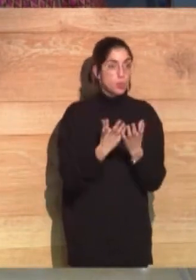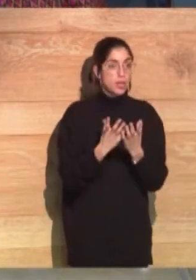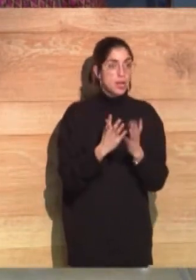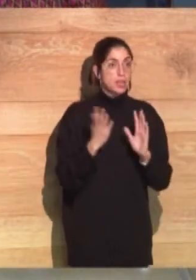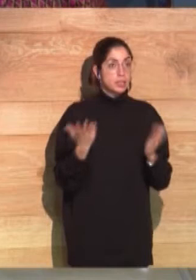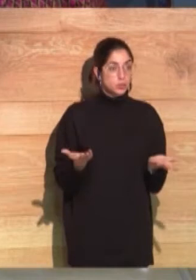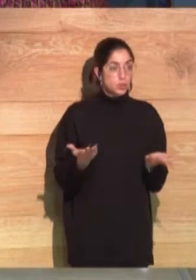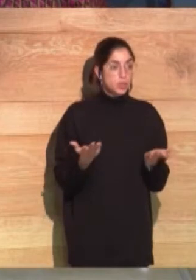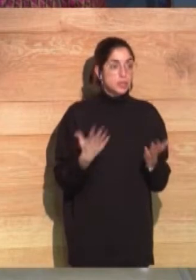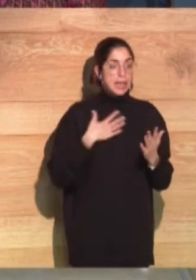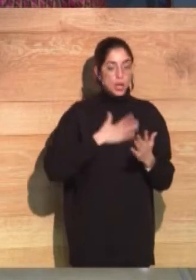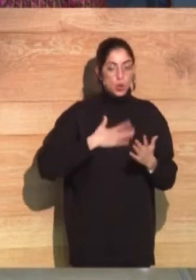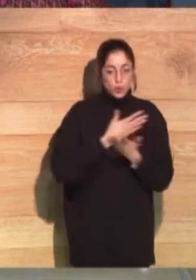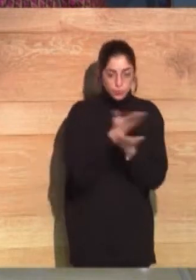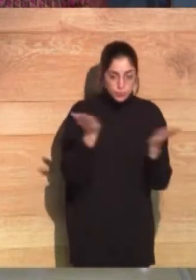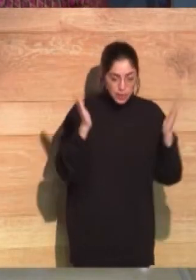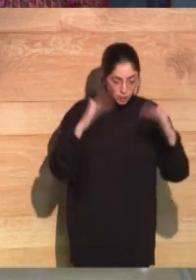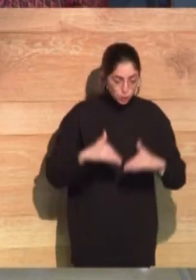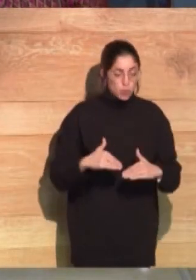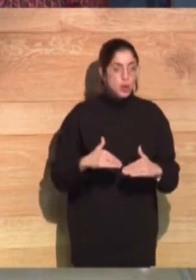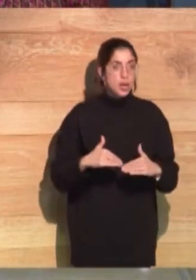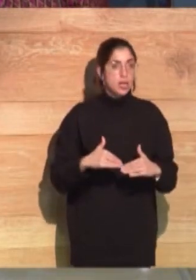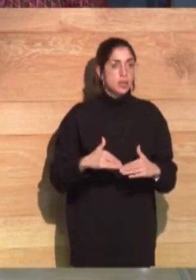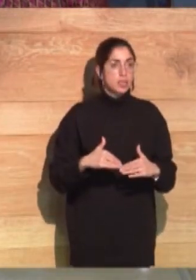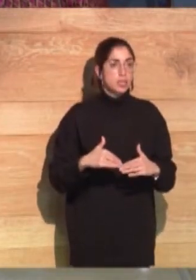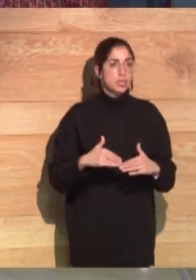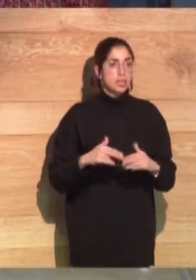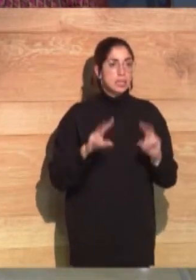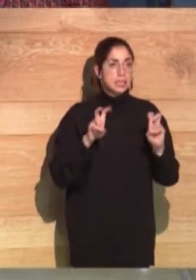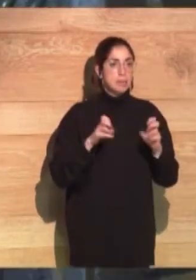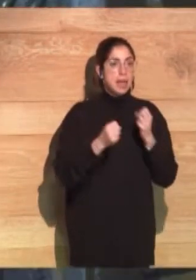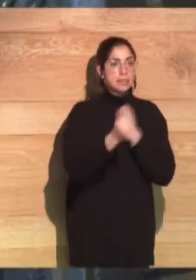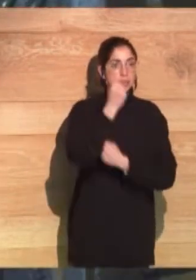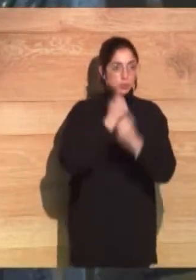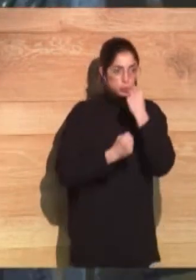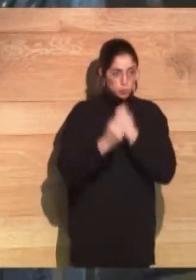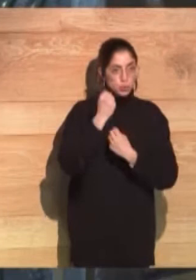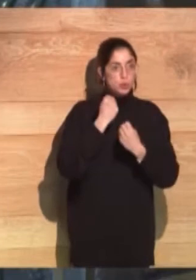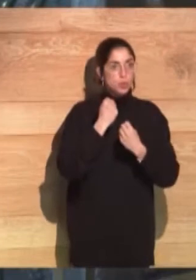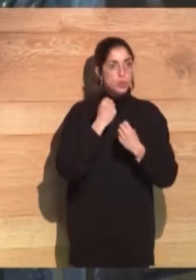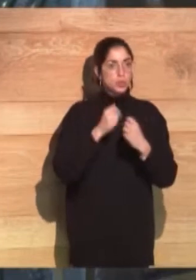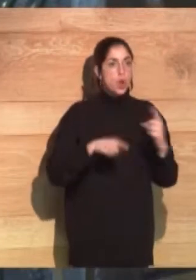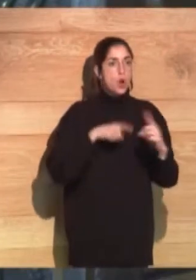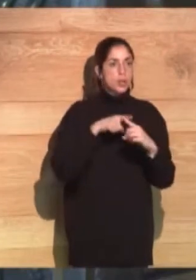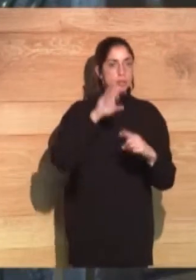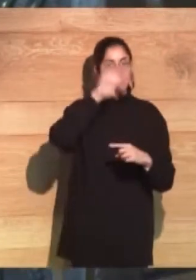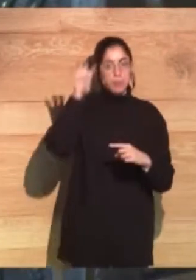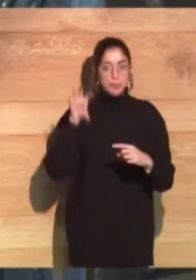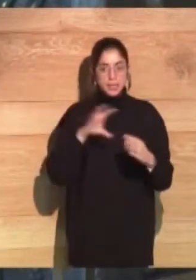creciente desconfianza en las instituciones supranacionales que ayudan a unir a los